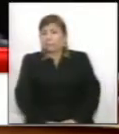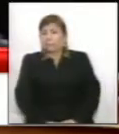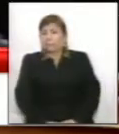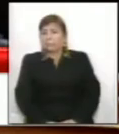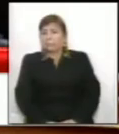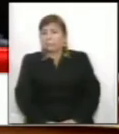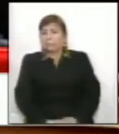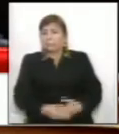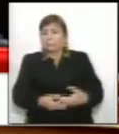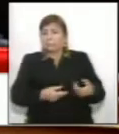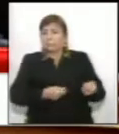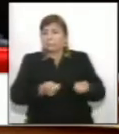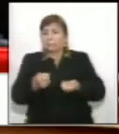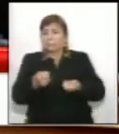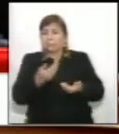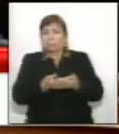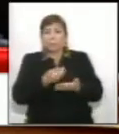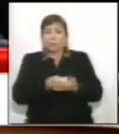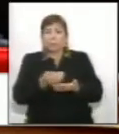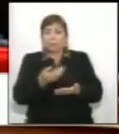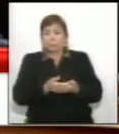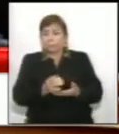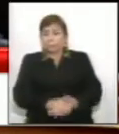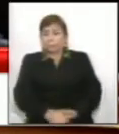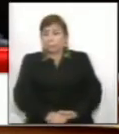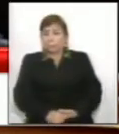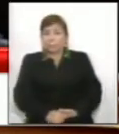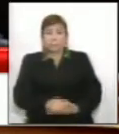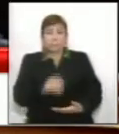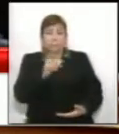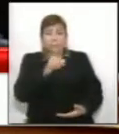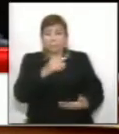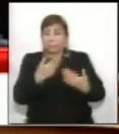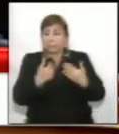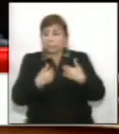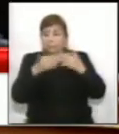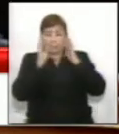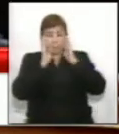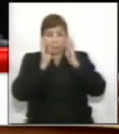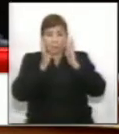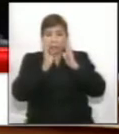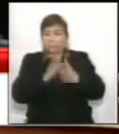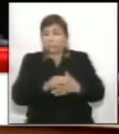La ejecución de los gastos, usted tiene que estar atento,